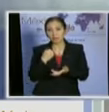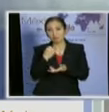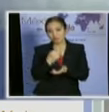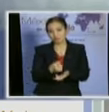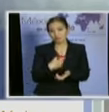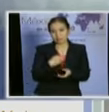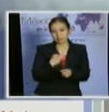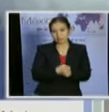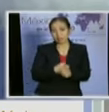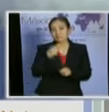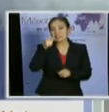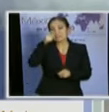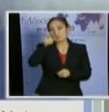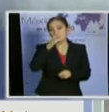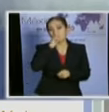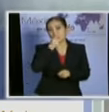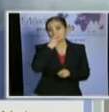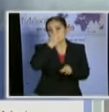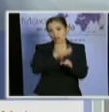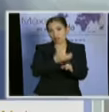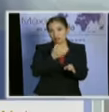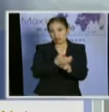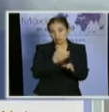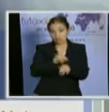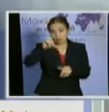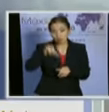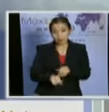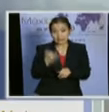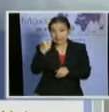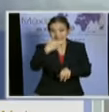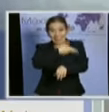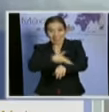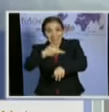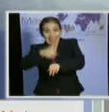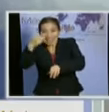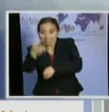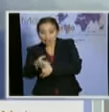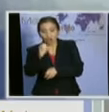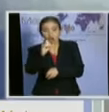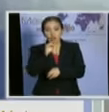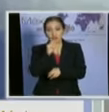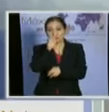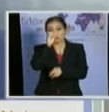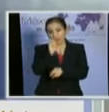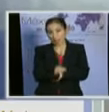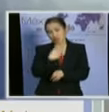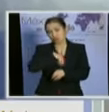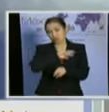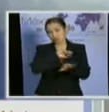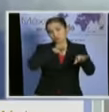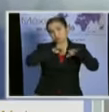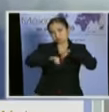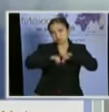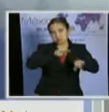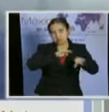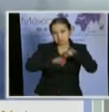plantea. No le podría decir ahora mismo esta es la solución. Desde Oxfam, evidentemente, hemos estado